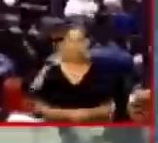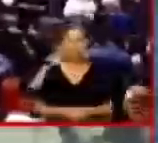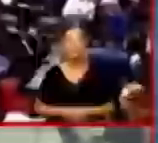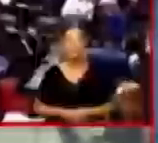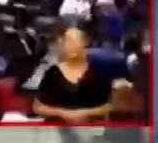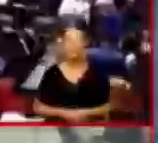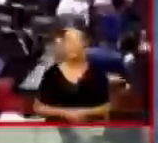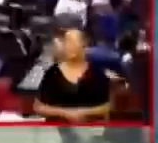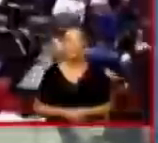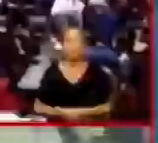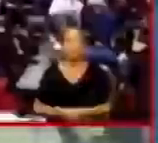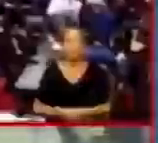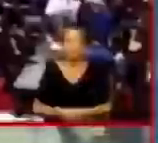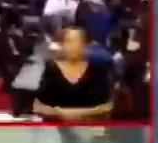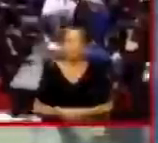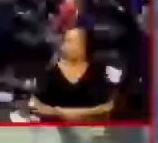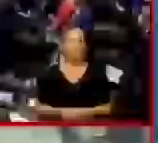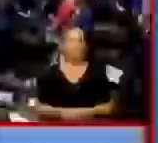un costo político